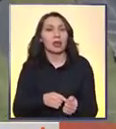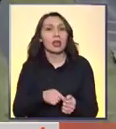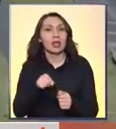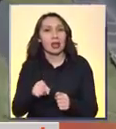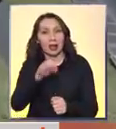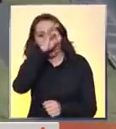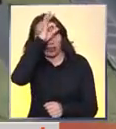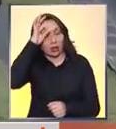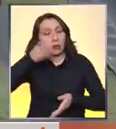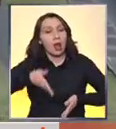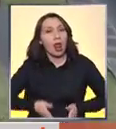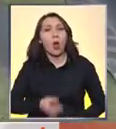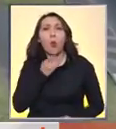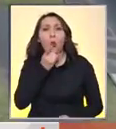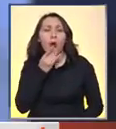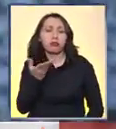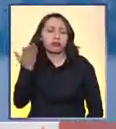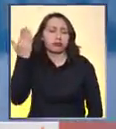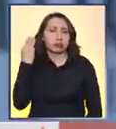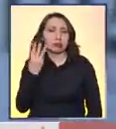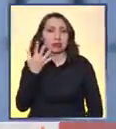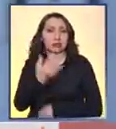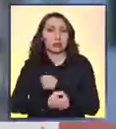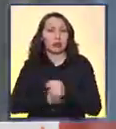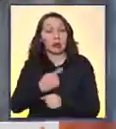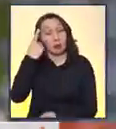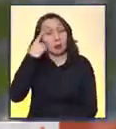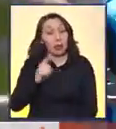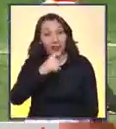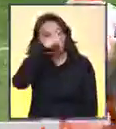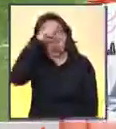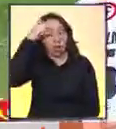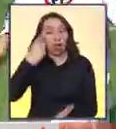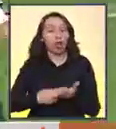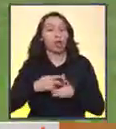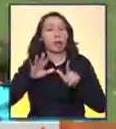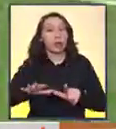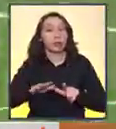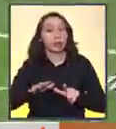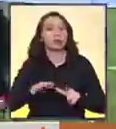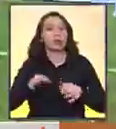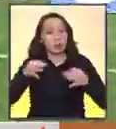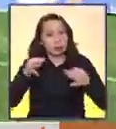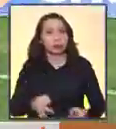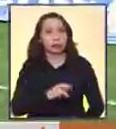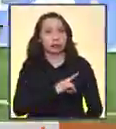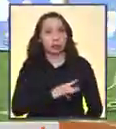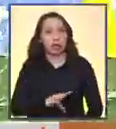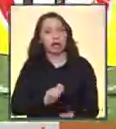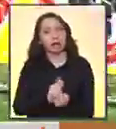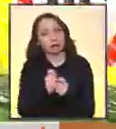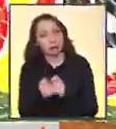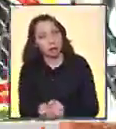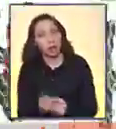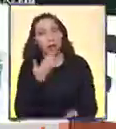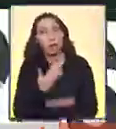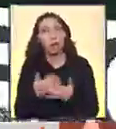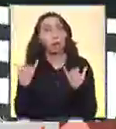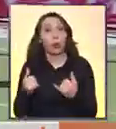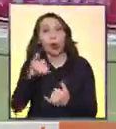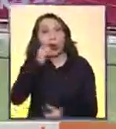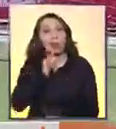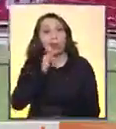Riquiero nació en Uruguay hace 35 años, pero desde el verano del 2017 es chileno por decreto. Mientras jugaba en Iquique, obtuvo su